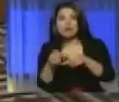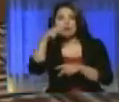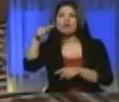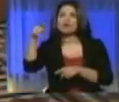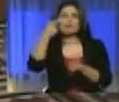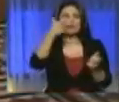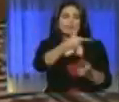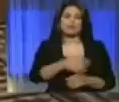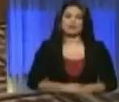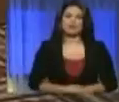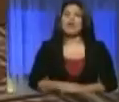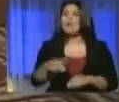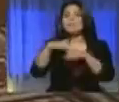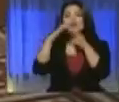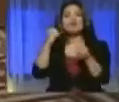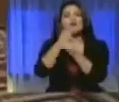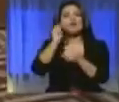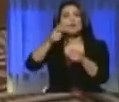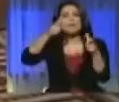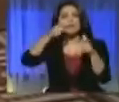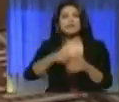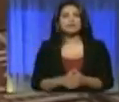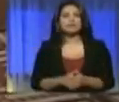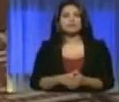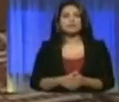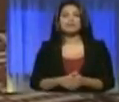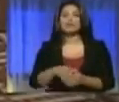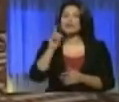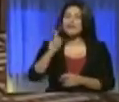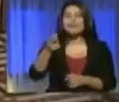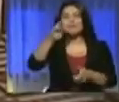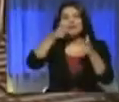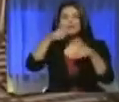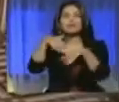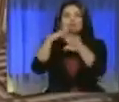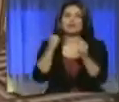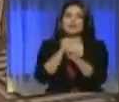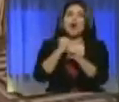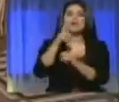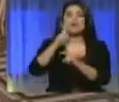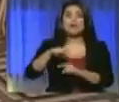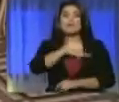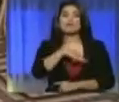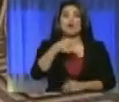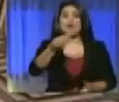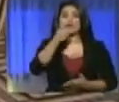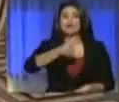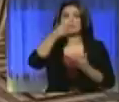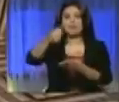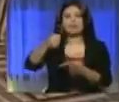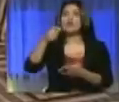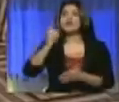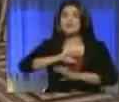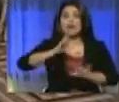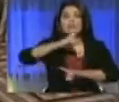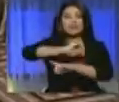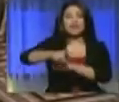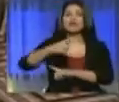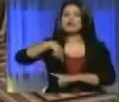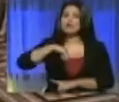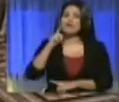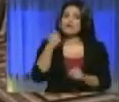Trabajo, compañeros de la gran misión Abastecimiento Soberano, para hacer cumplir. Esto es una orden y nosotros tenemos que